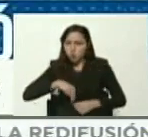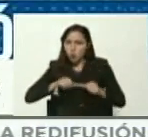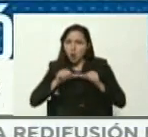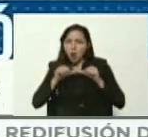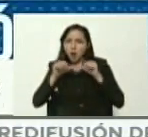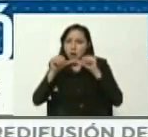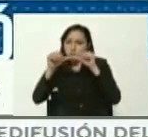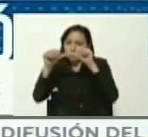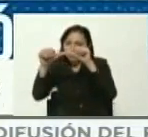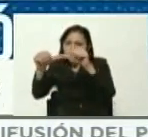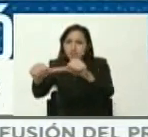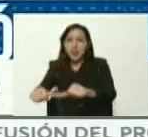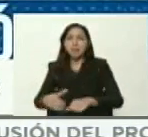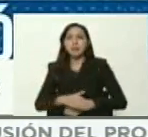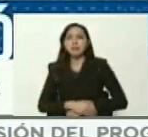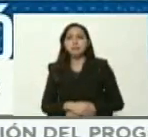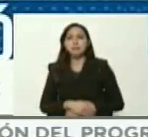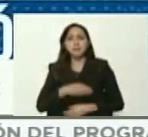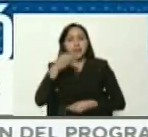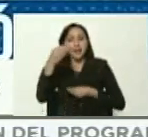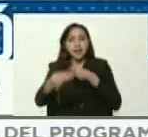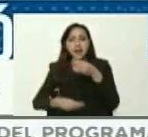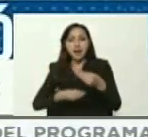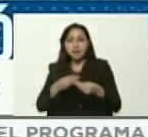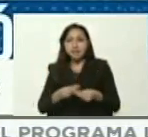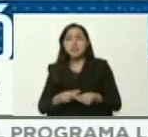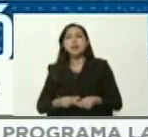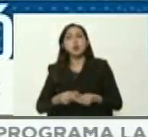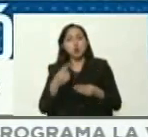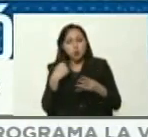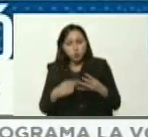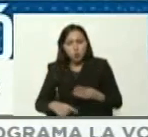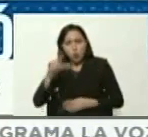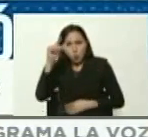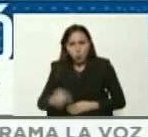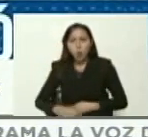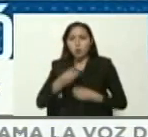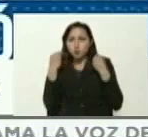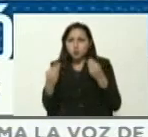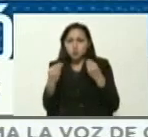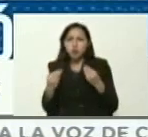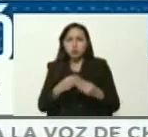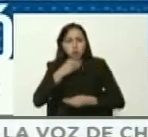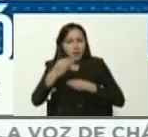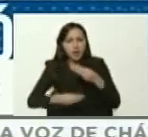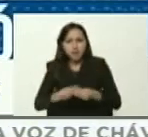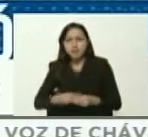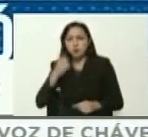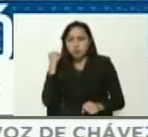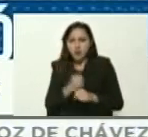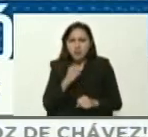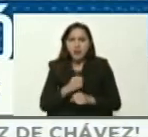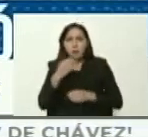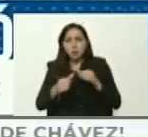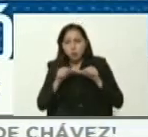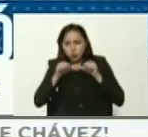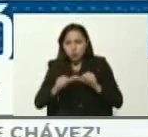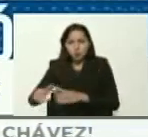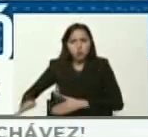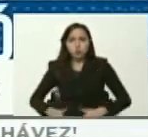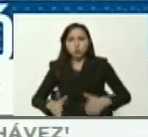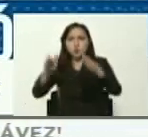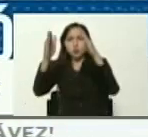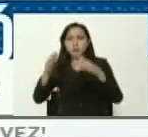saliendo adelante, haciendo algo con nada, mucho con poco, más con menos, y abriendo el camino a